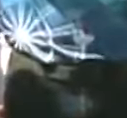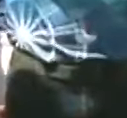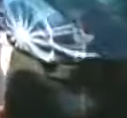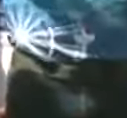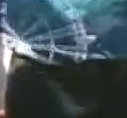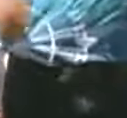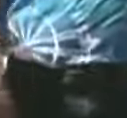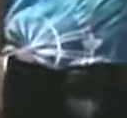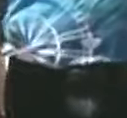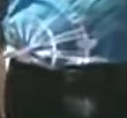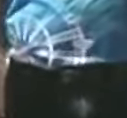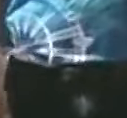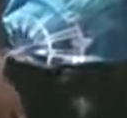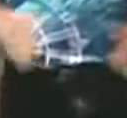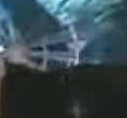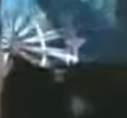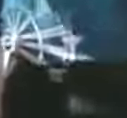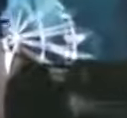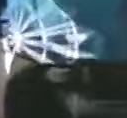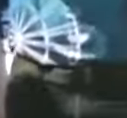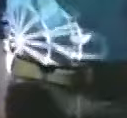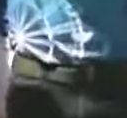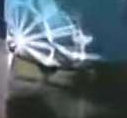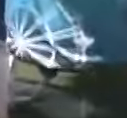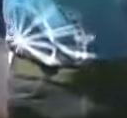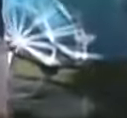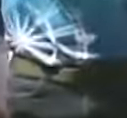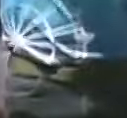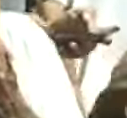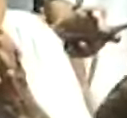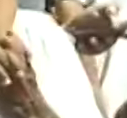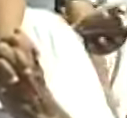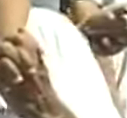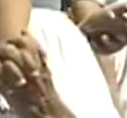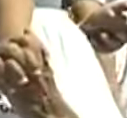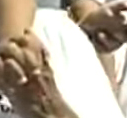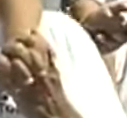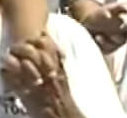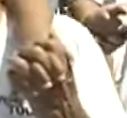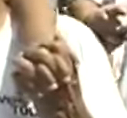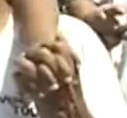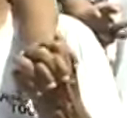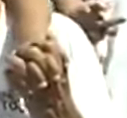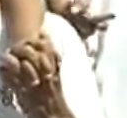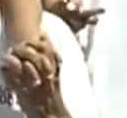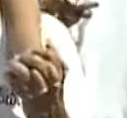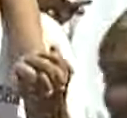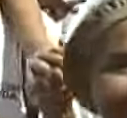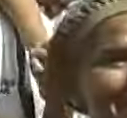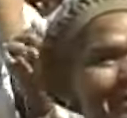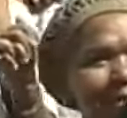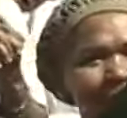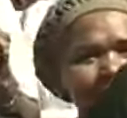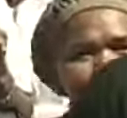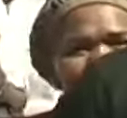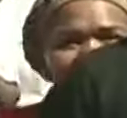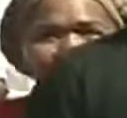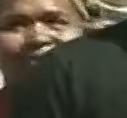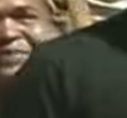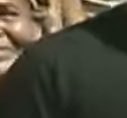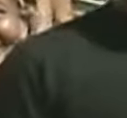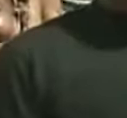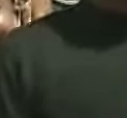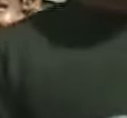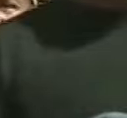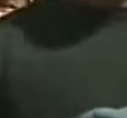educadoras a los cantantes a los medios de comunicación social a sus reporteros reporteras comunicadores populares